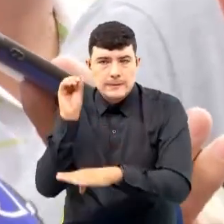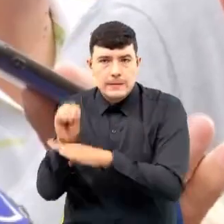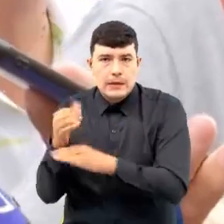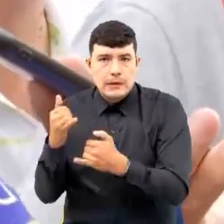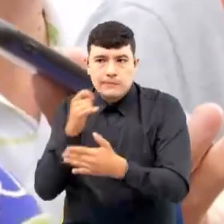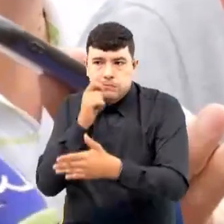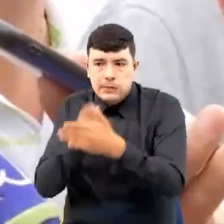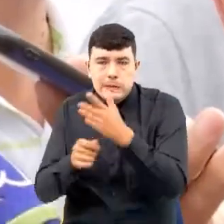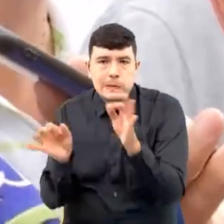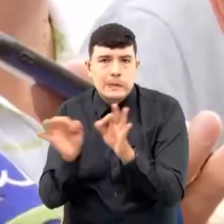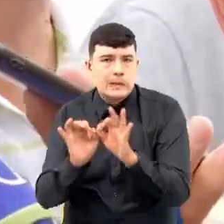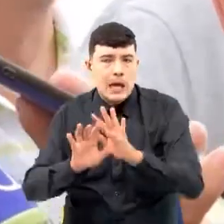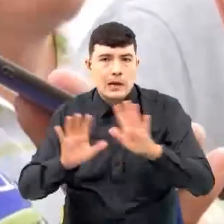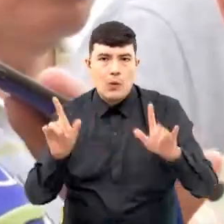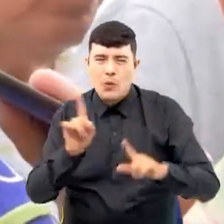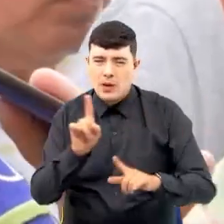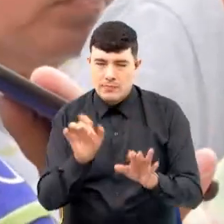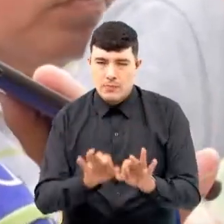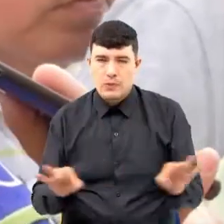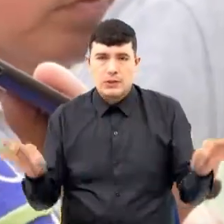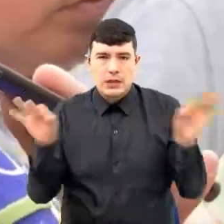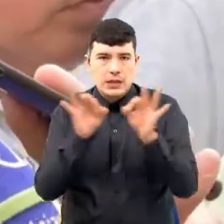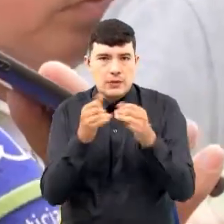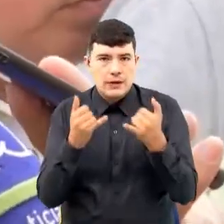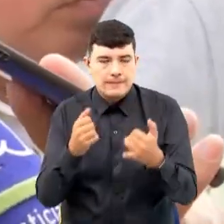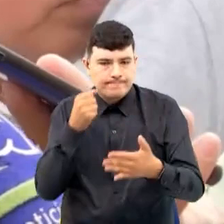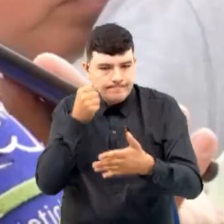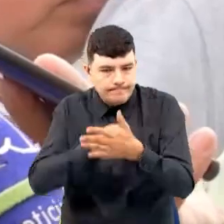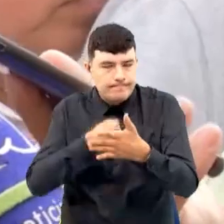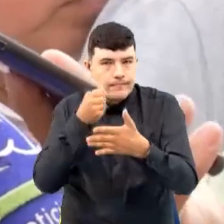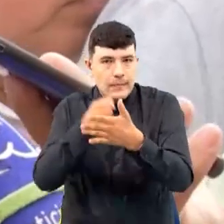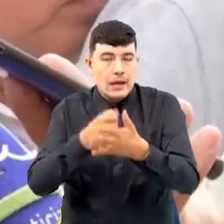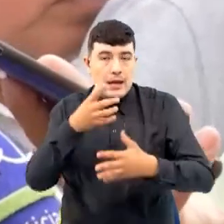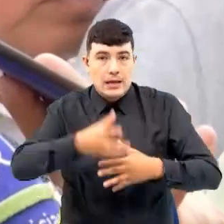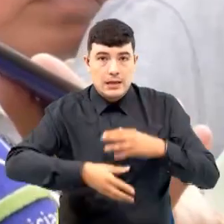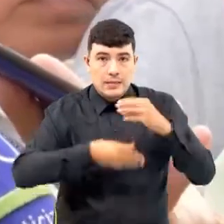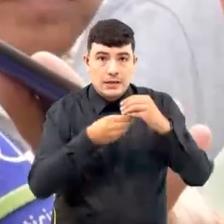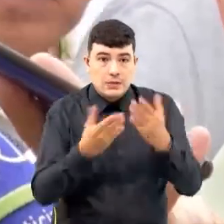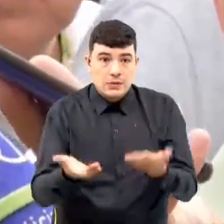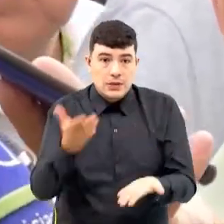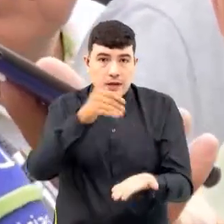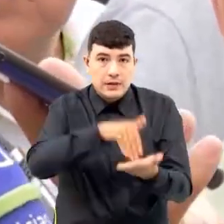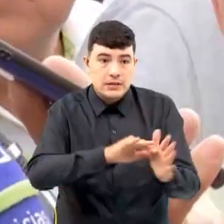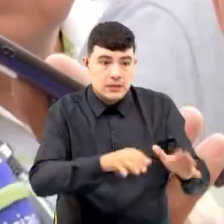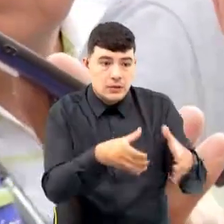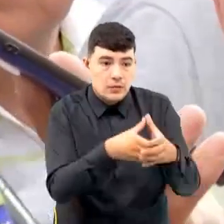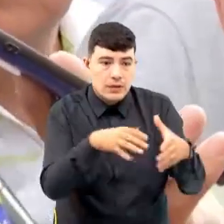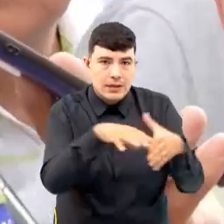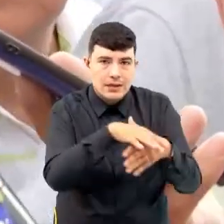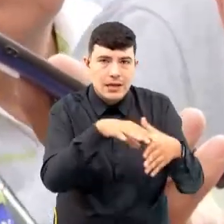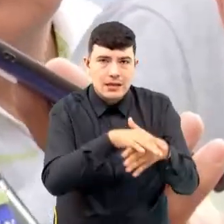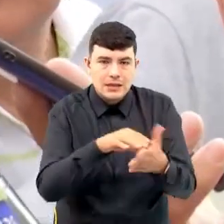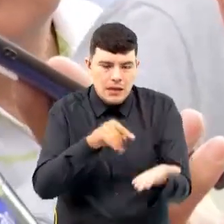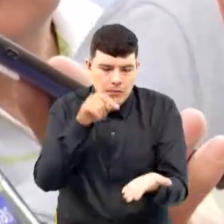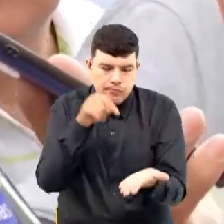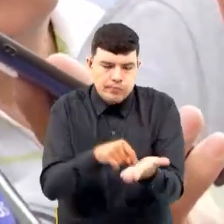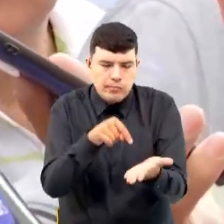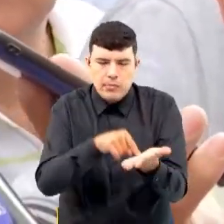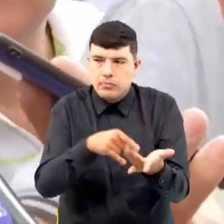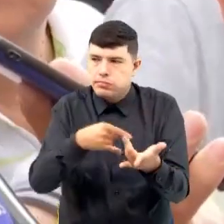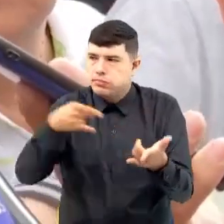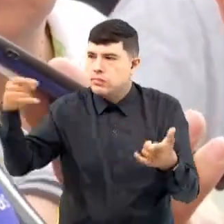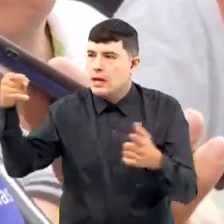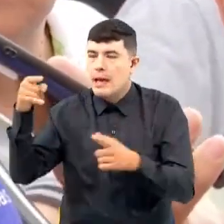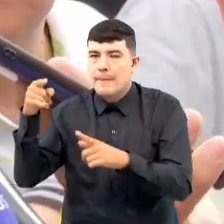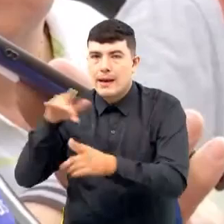muy importante también trabajar y volver a revivir esos botones de pánico con nuestros taxistas, que sin duda es una tarea que